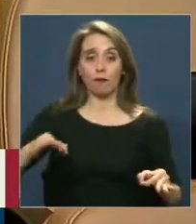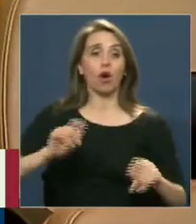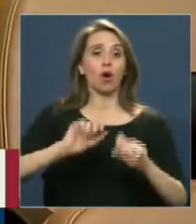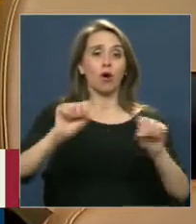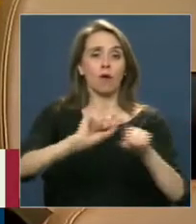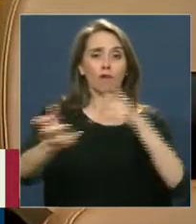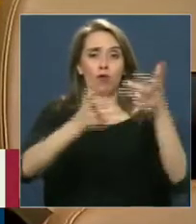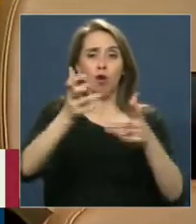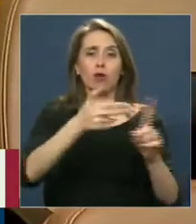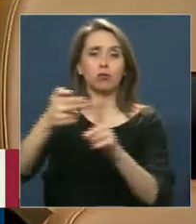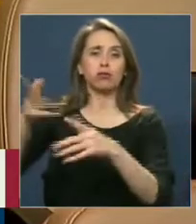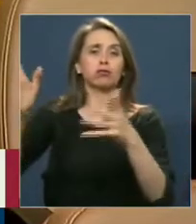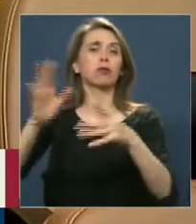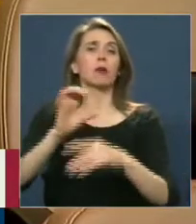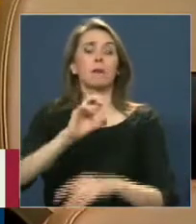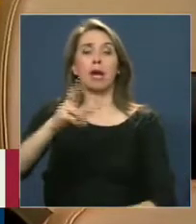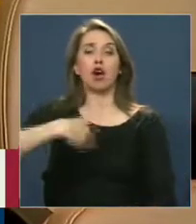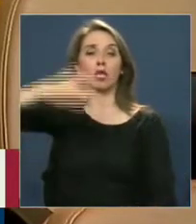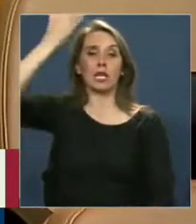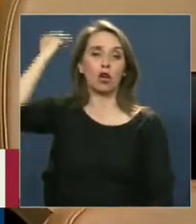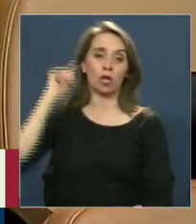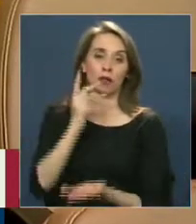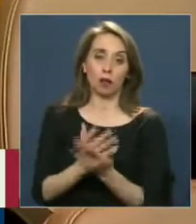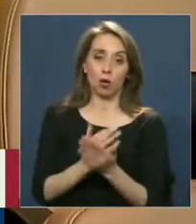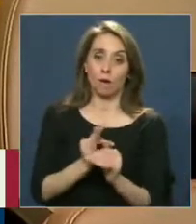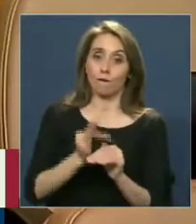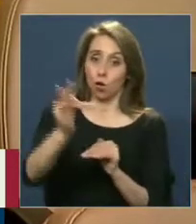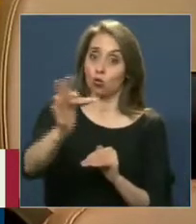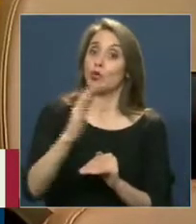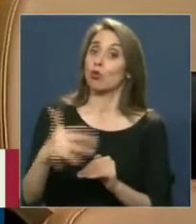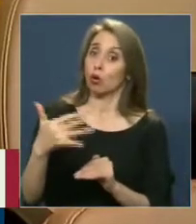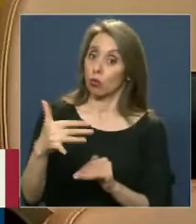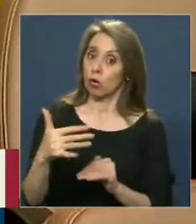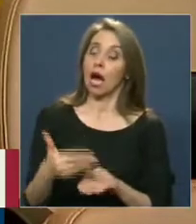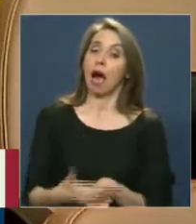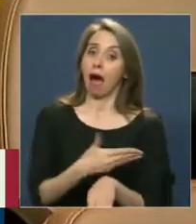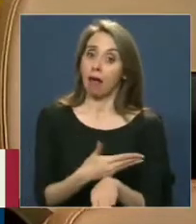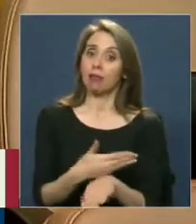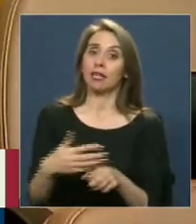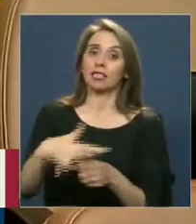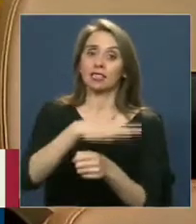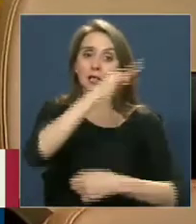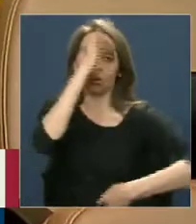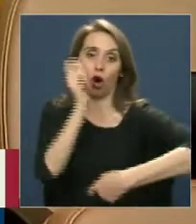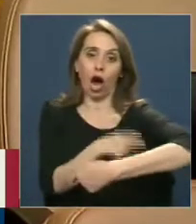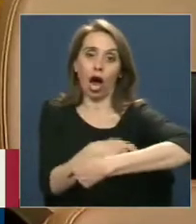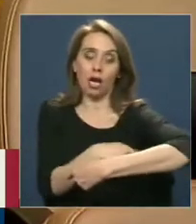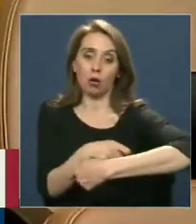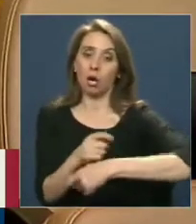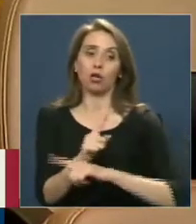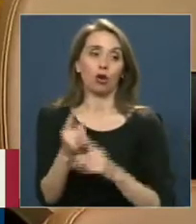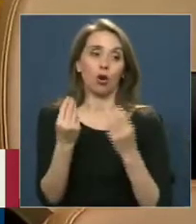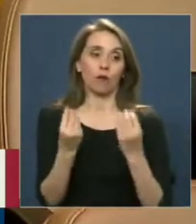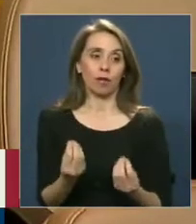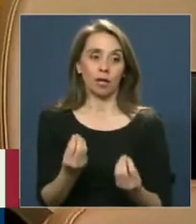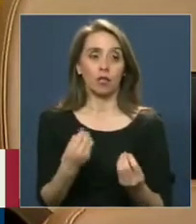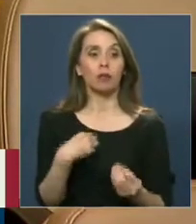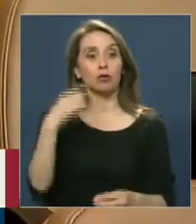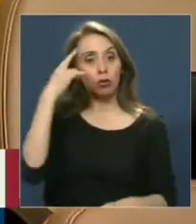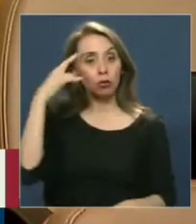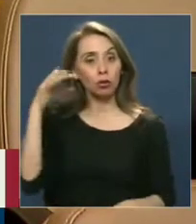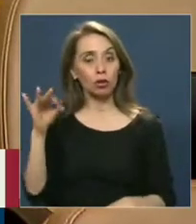lamentablemente, es peor de lo que ya hubo y esto hay que anticiparse. La situación en la Araucanía no está bien, y creo